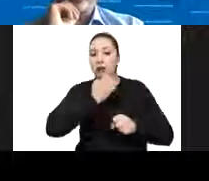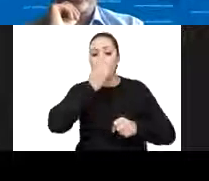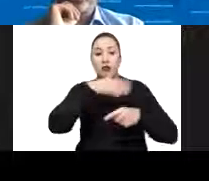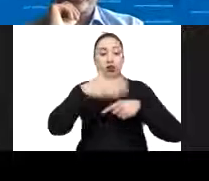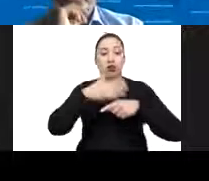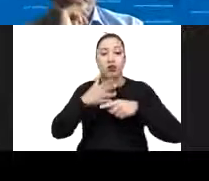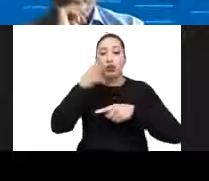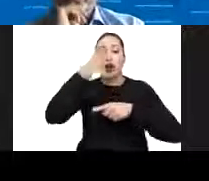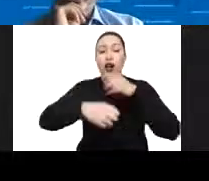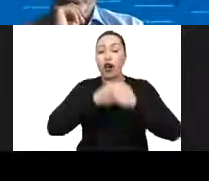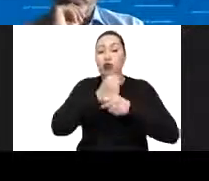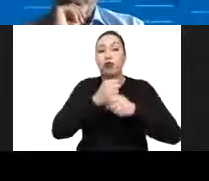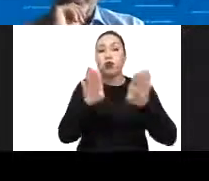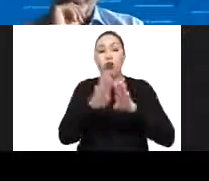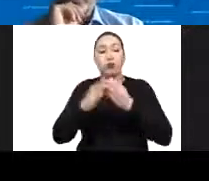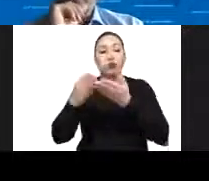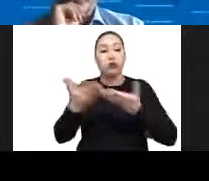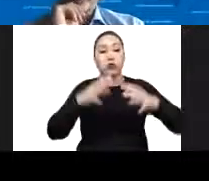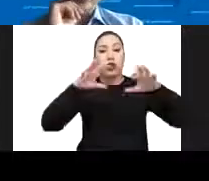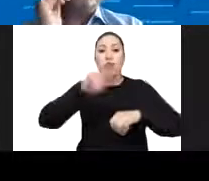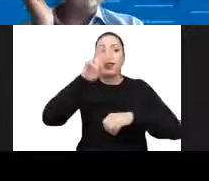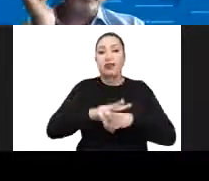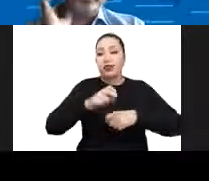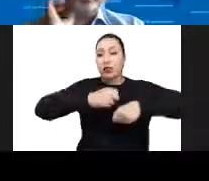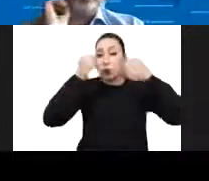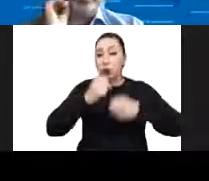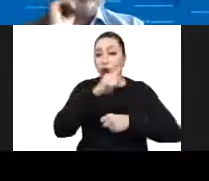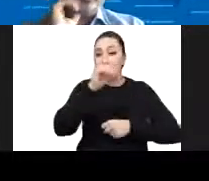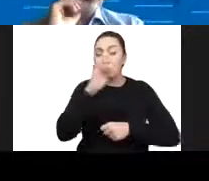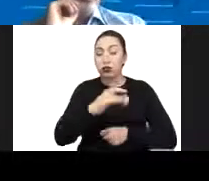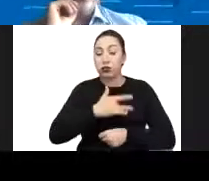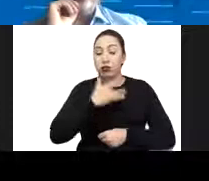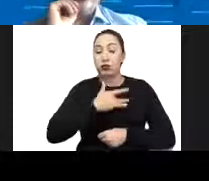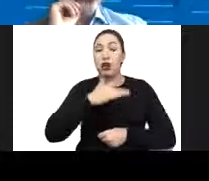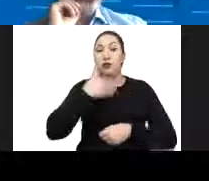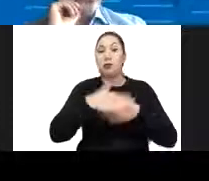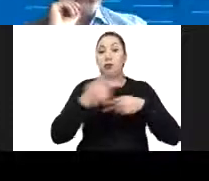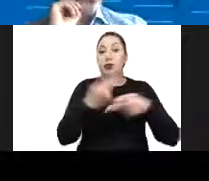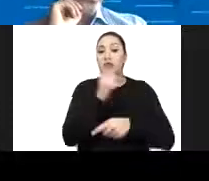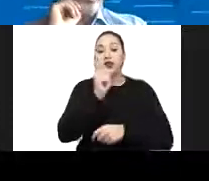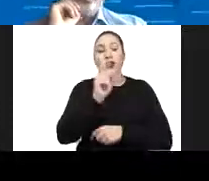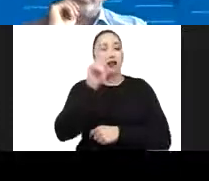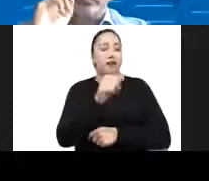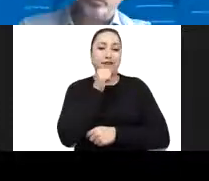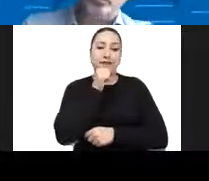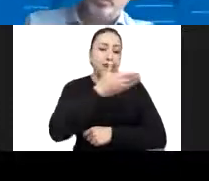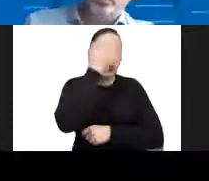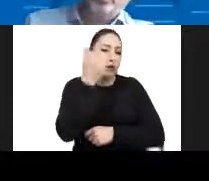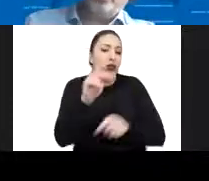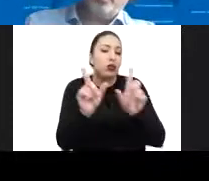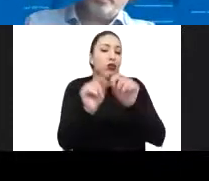es que simplemente no sabemos qué va a pasar y que tenemos que planificar para todo en un contexto en donde